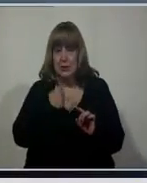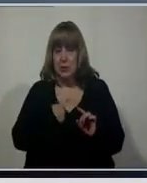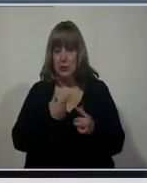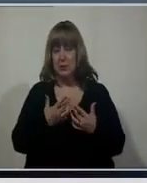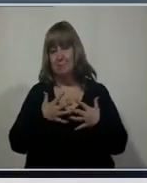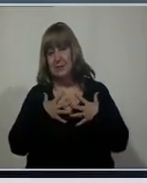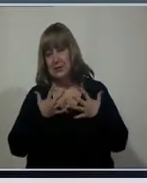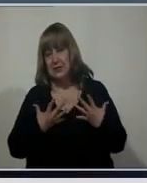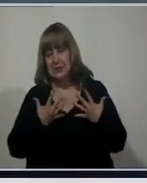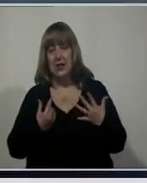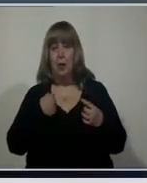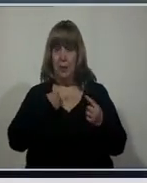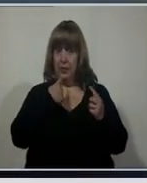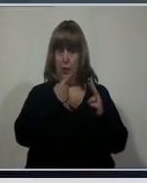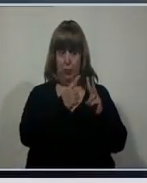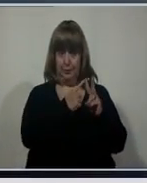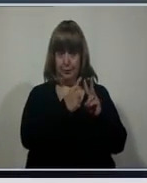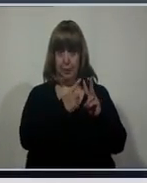porque remarcó